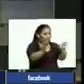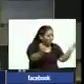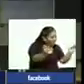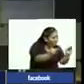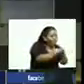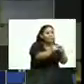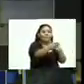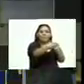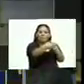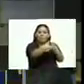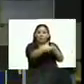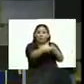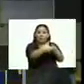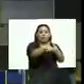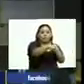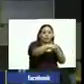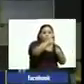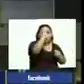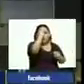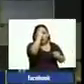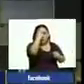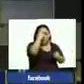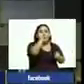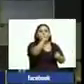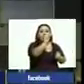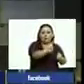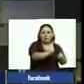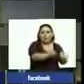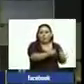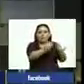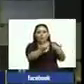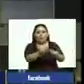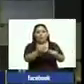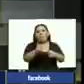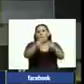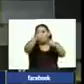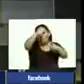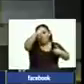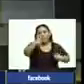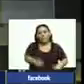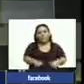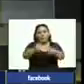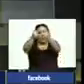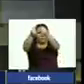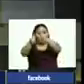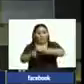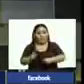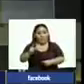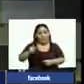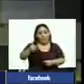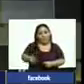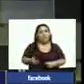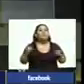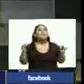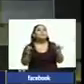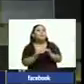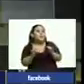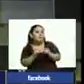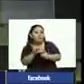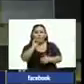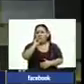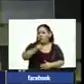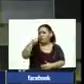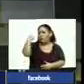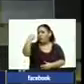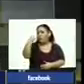ARENA y pues que ARENA tome una postura a favor de aprobar el plan de gastos para el próximo año. También es importante destacar